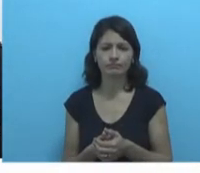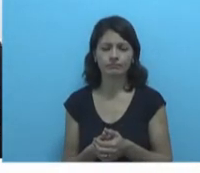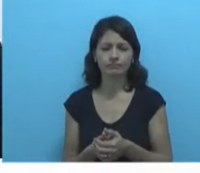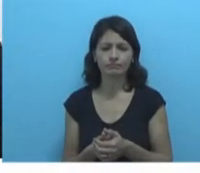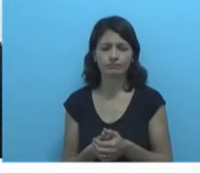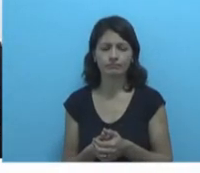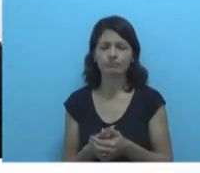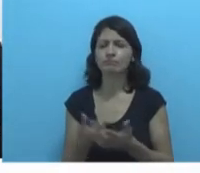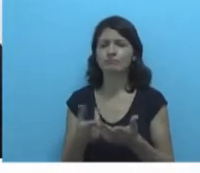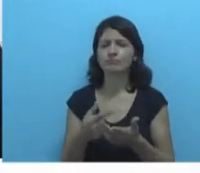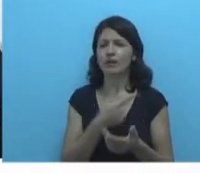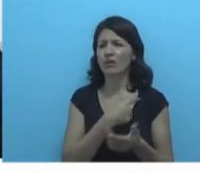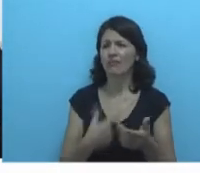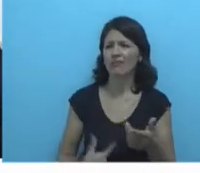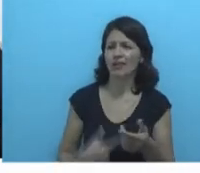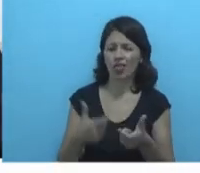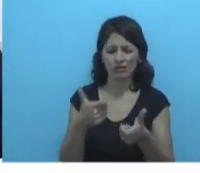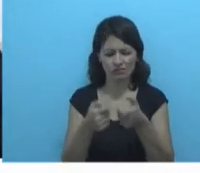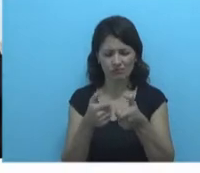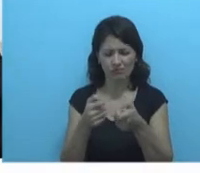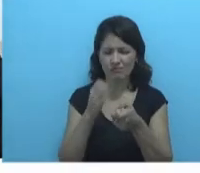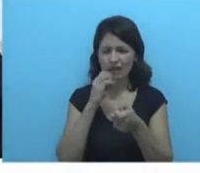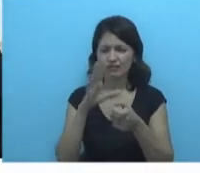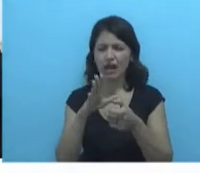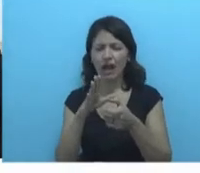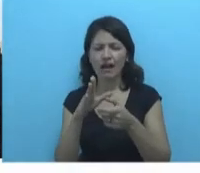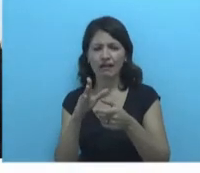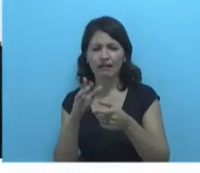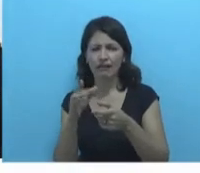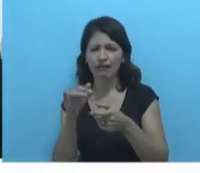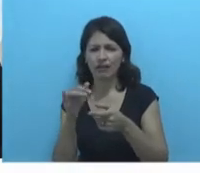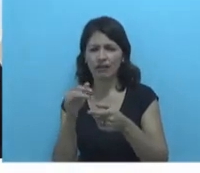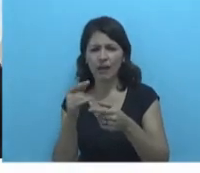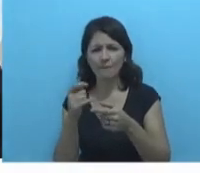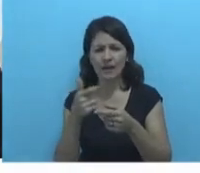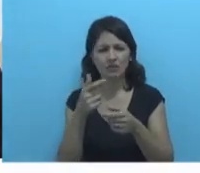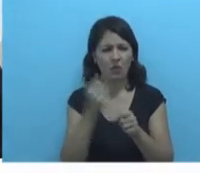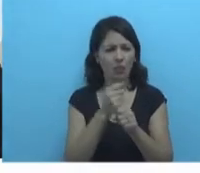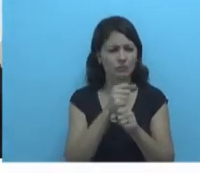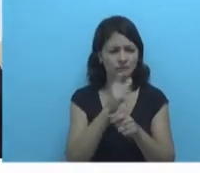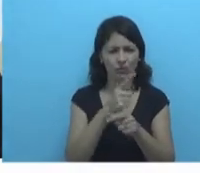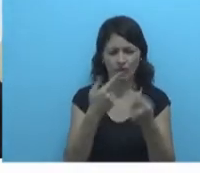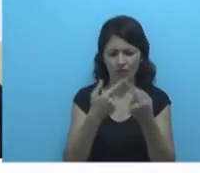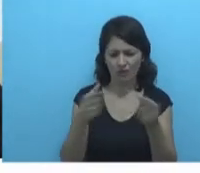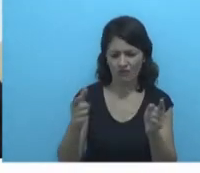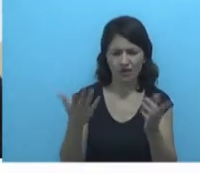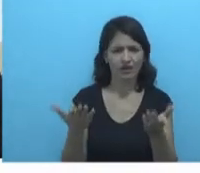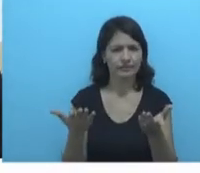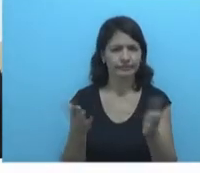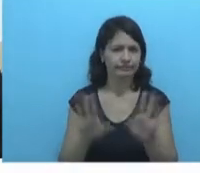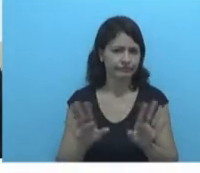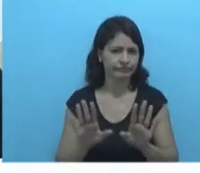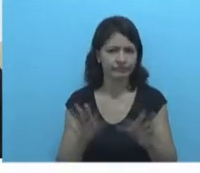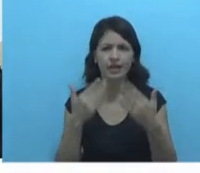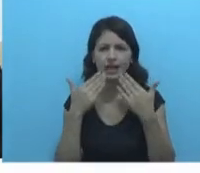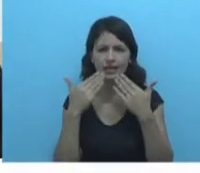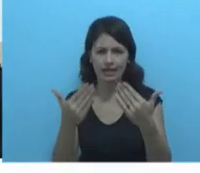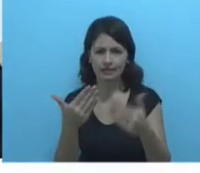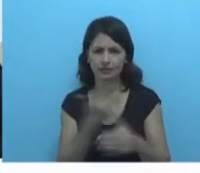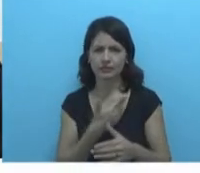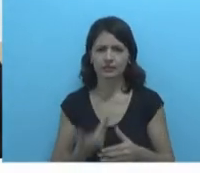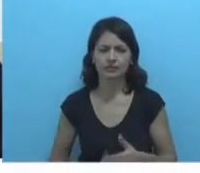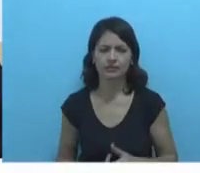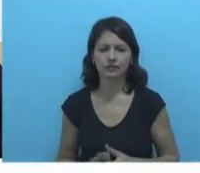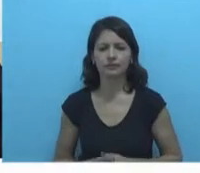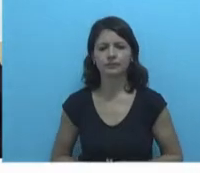contradictorios mensajes, porque entre lo que dice y lo que hace, yo siempre me voy a seguir quedando con la realidad. Muchísimas gracias, señor